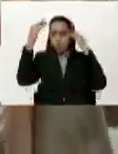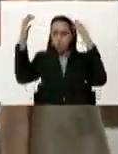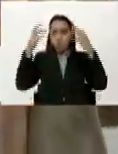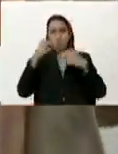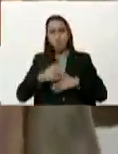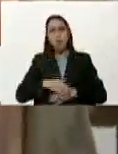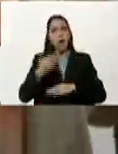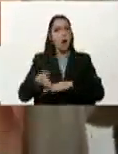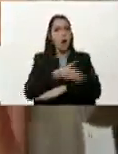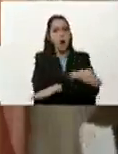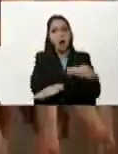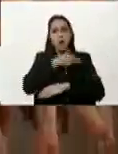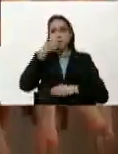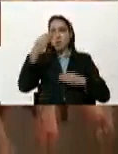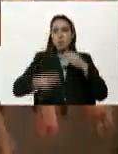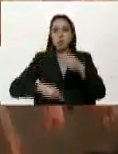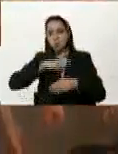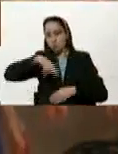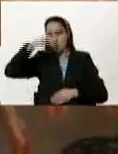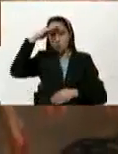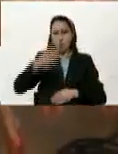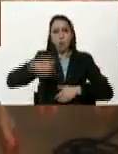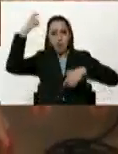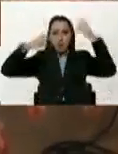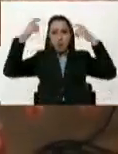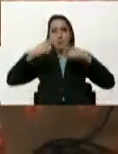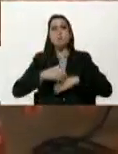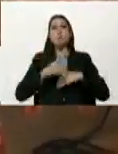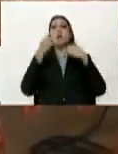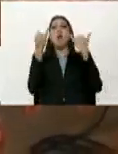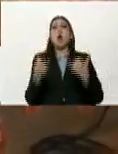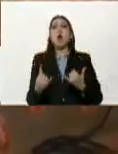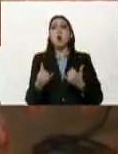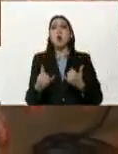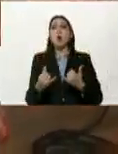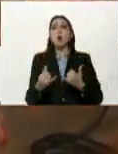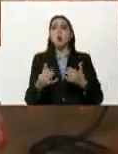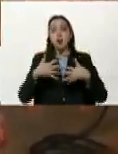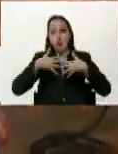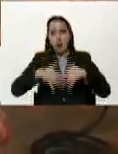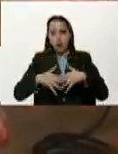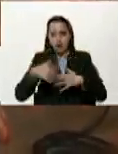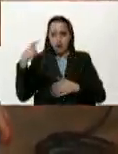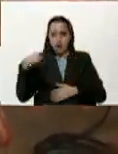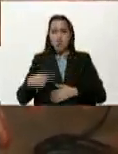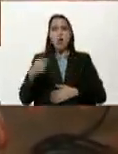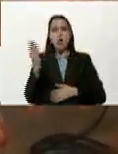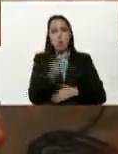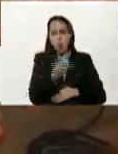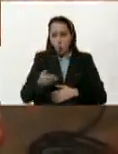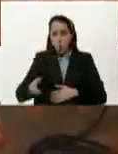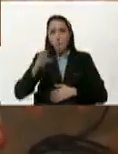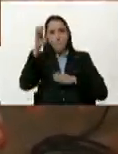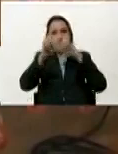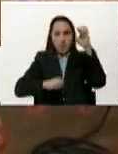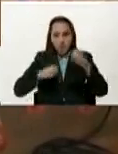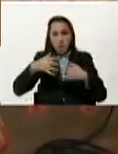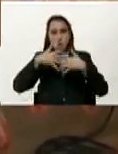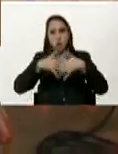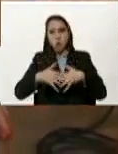a nuestro comandante hugo chávez hoy día mantecal tiene su matadero industrial san